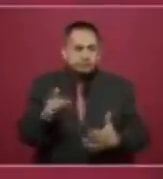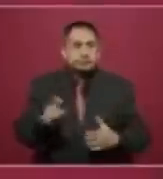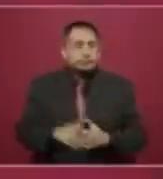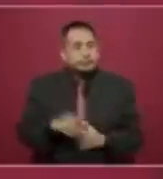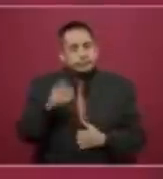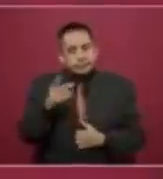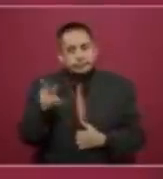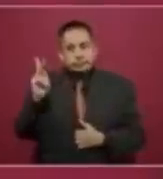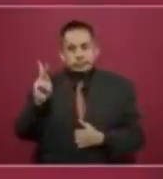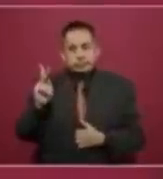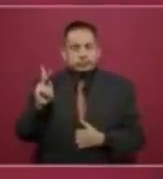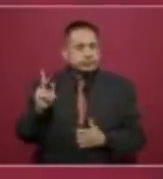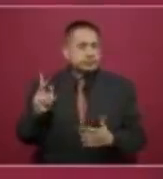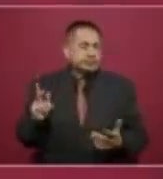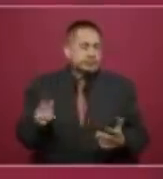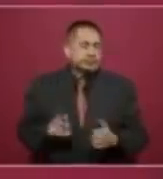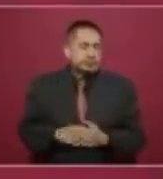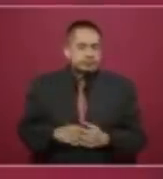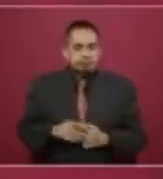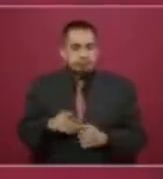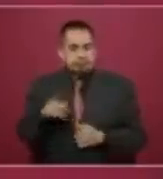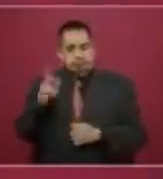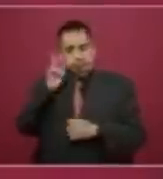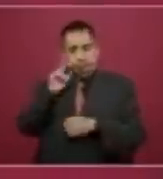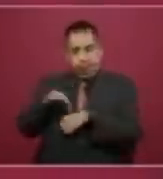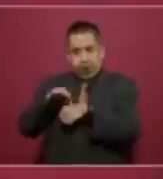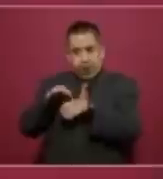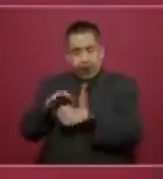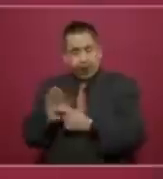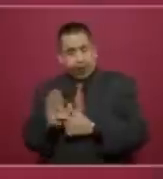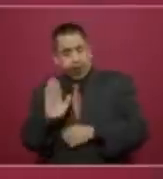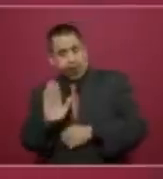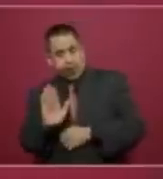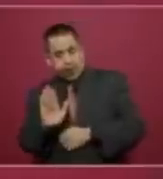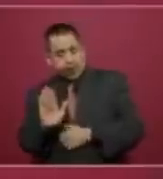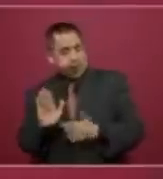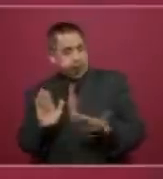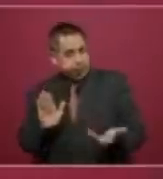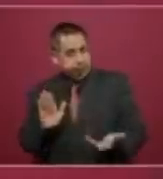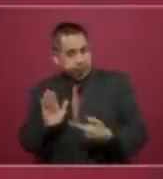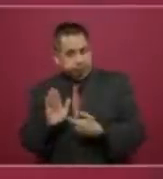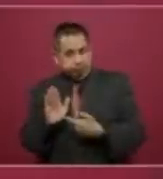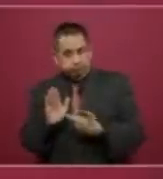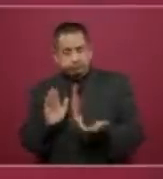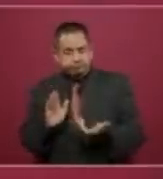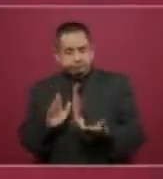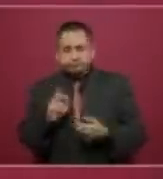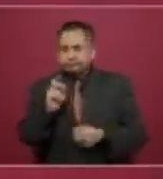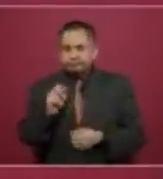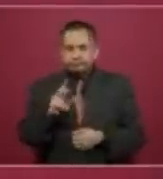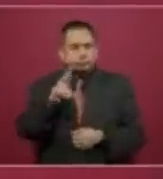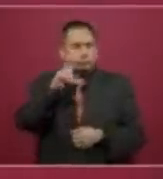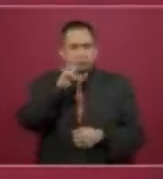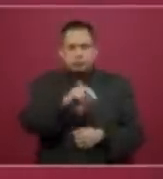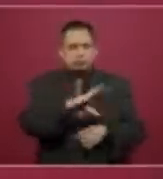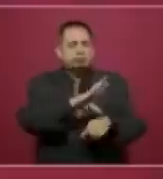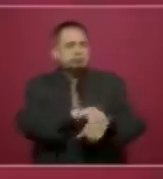Pero esta es una prueba de que no se tolera la